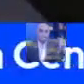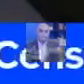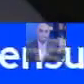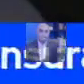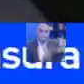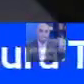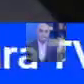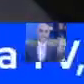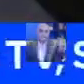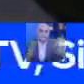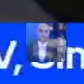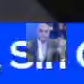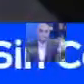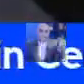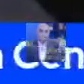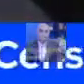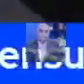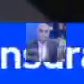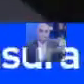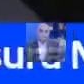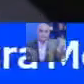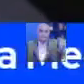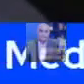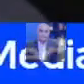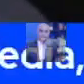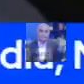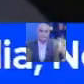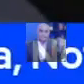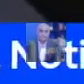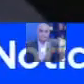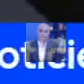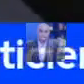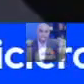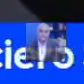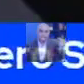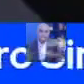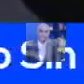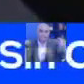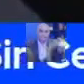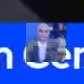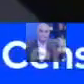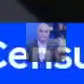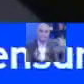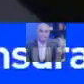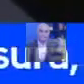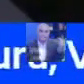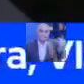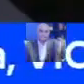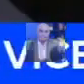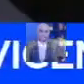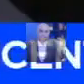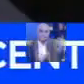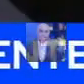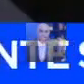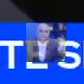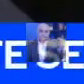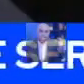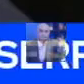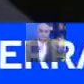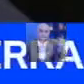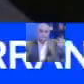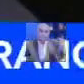estos dos temas. Una opinión fuerte de Waldo Matus y